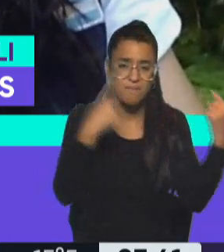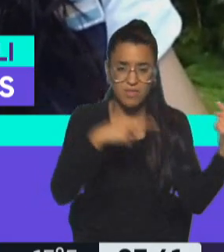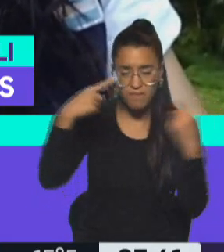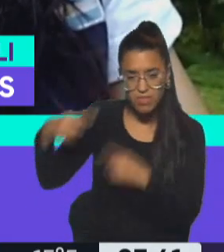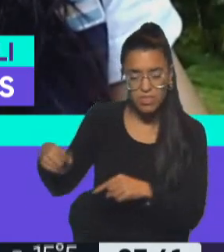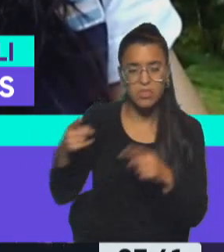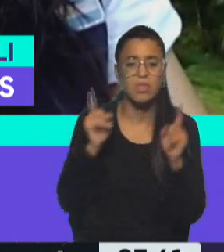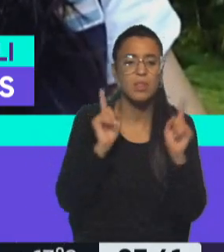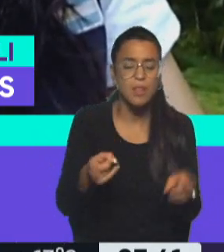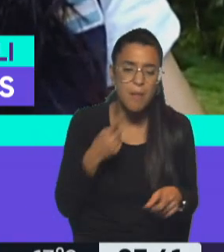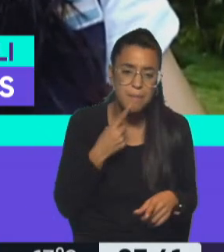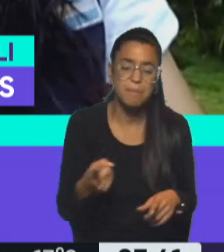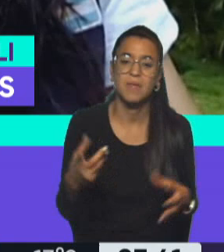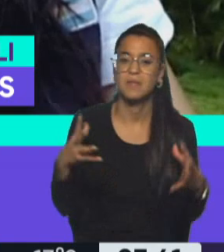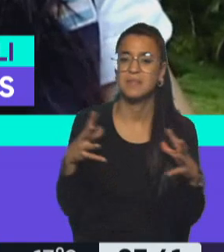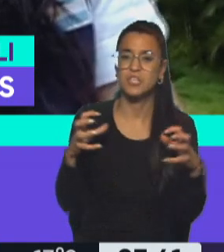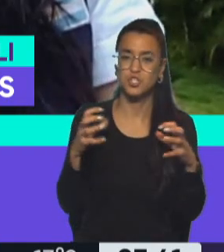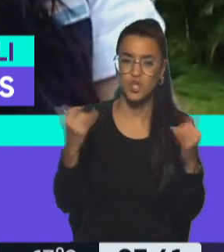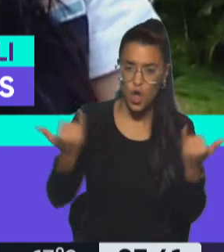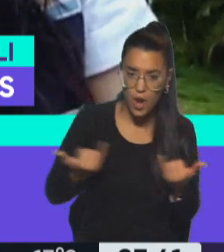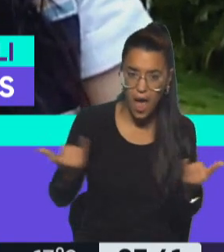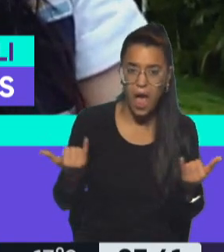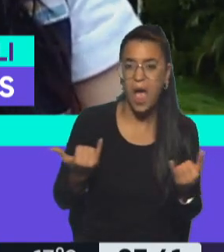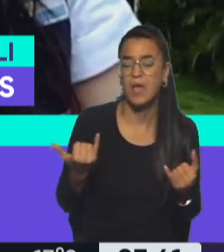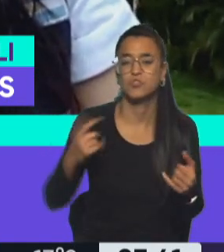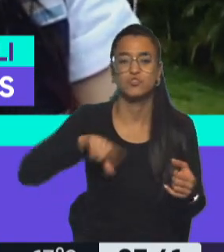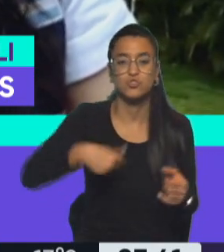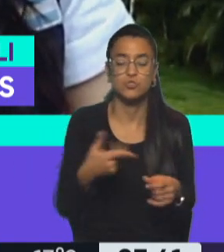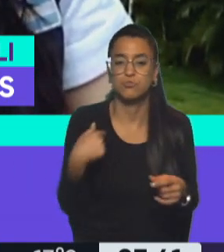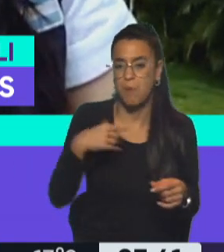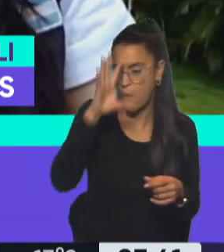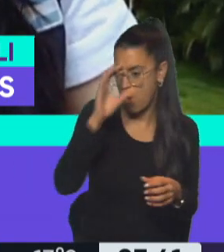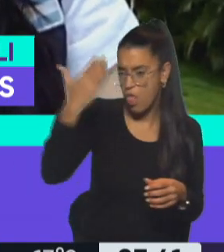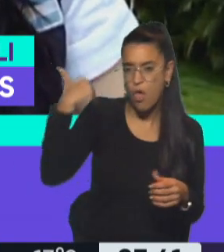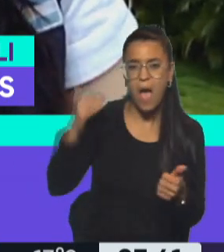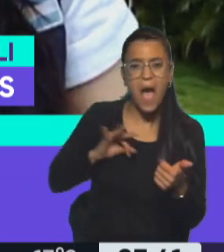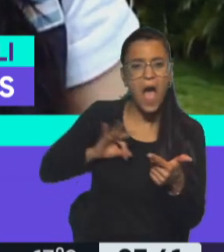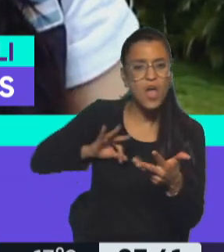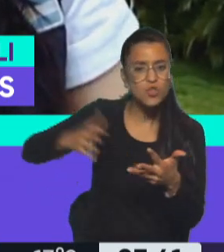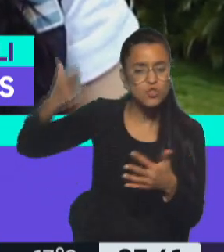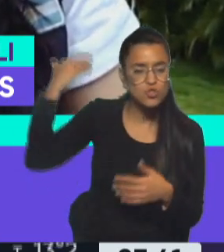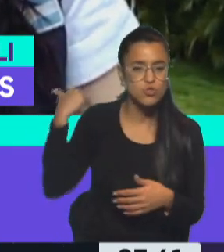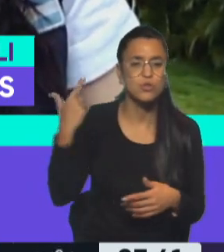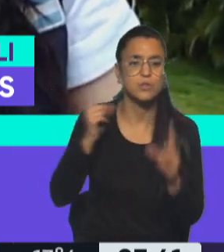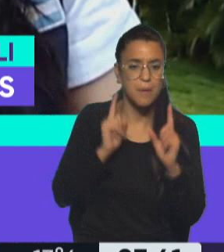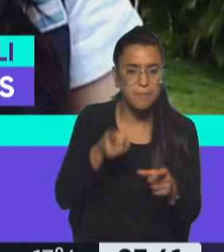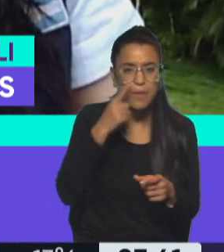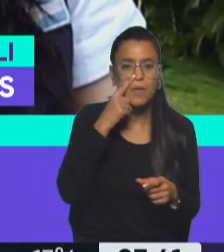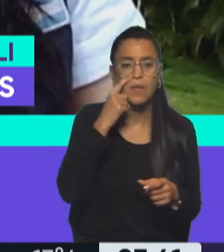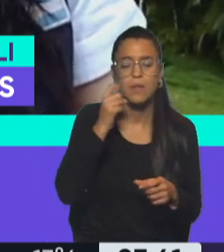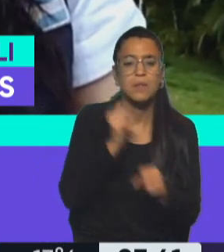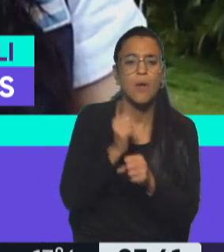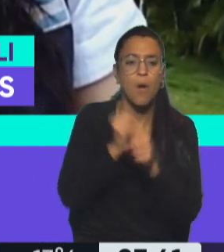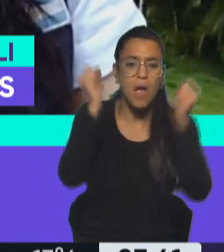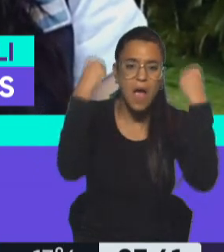una situación, una tensión social siempre en erupción, ¿no? Yo recuerdo hace muchos años haber compartido también el trabajo de